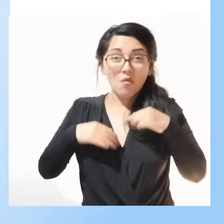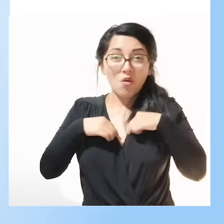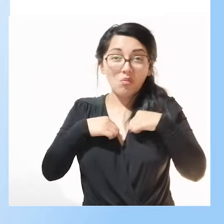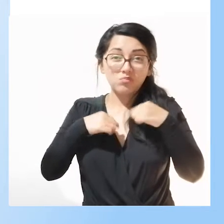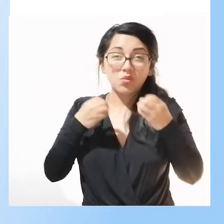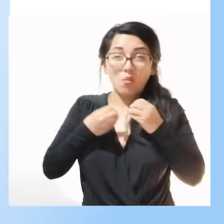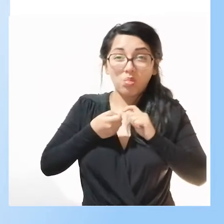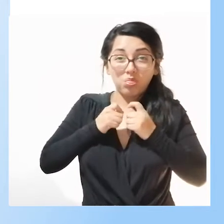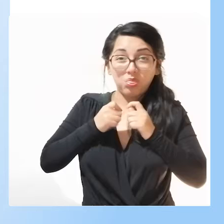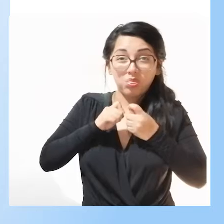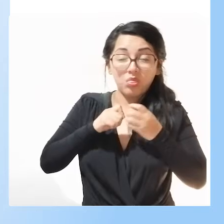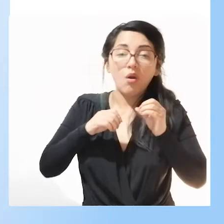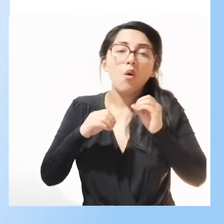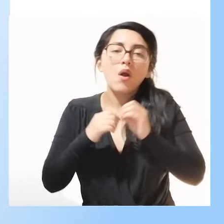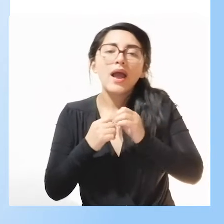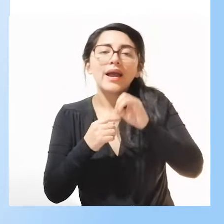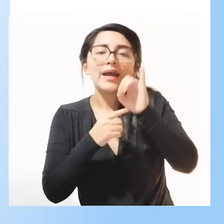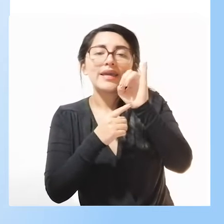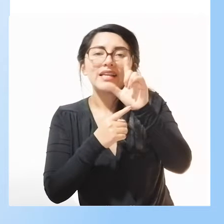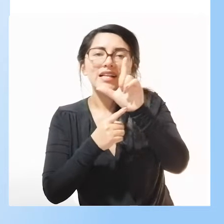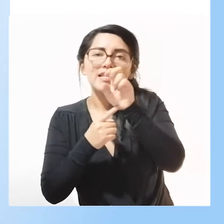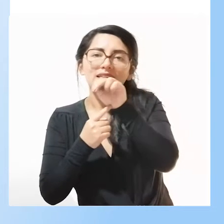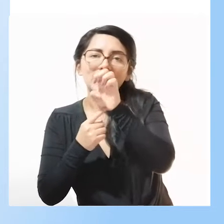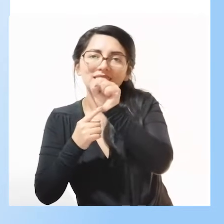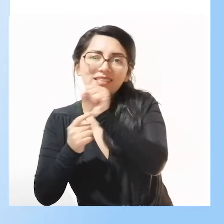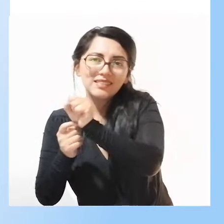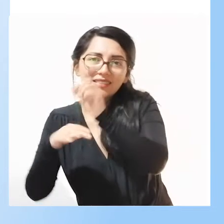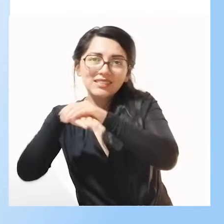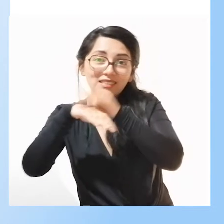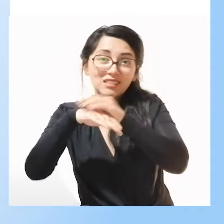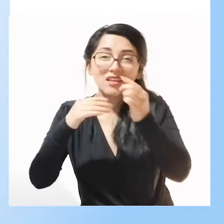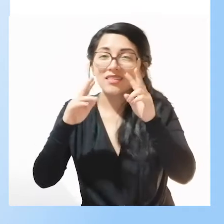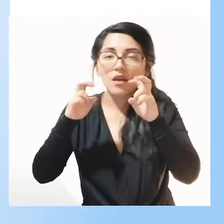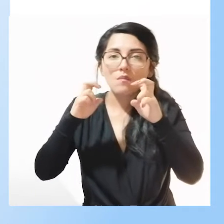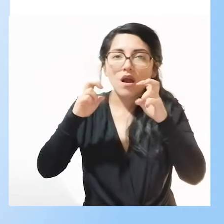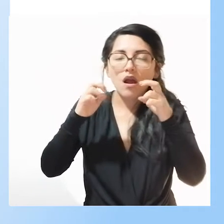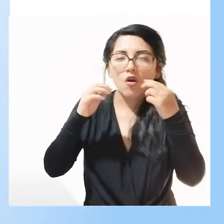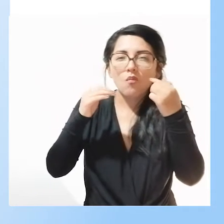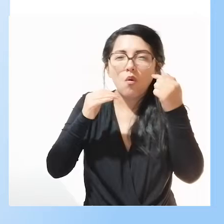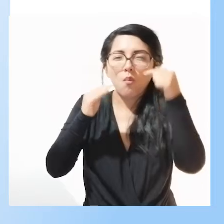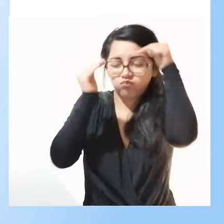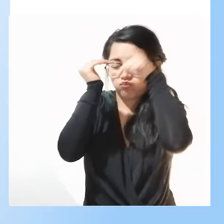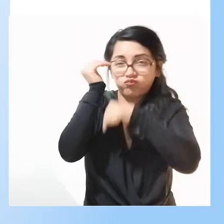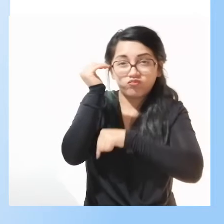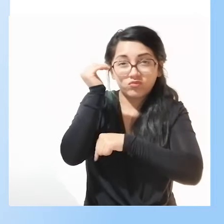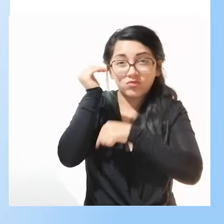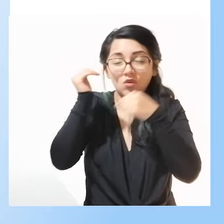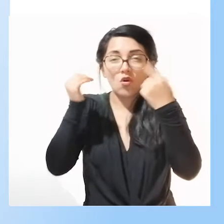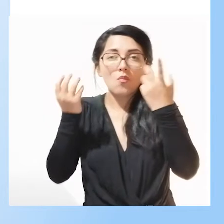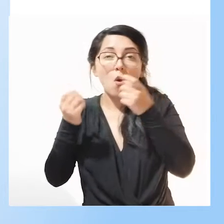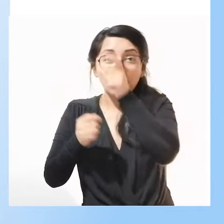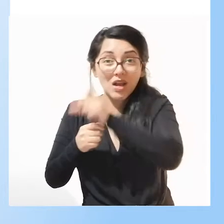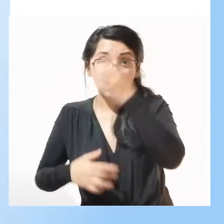segundo término, illness, hace referencia al concepto subjetivo, es decir, al padecimiento de la persona y a todos